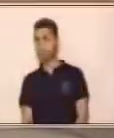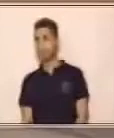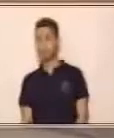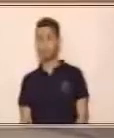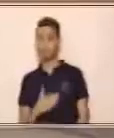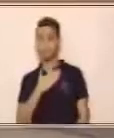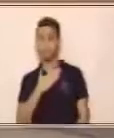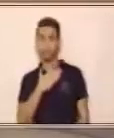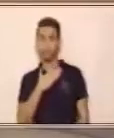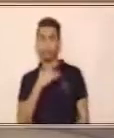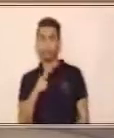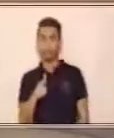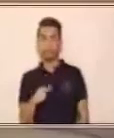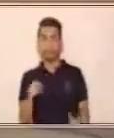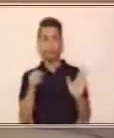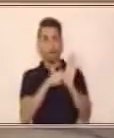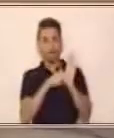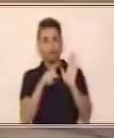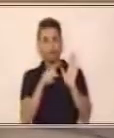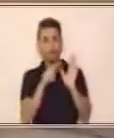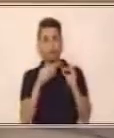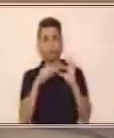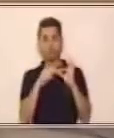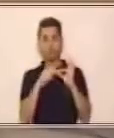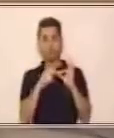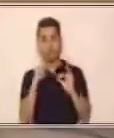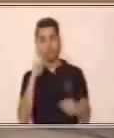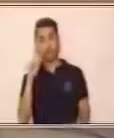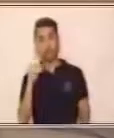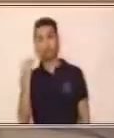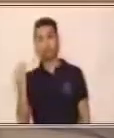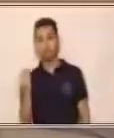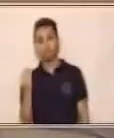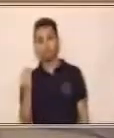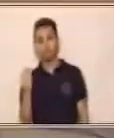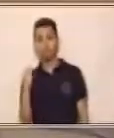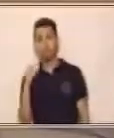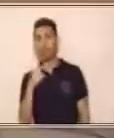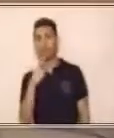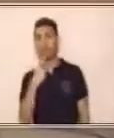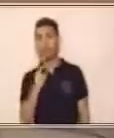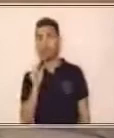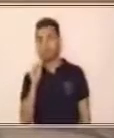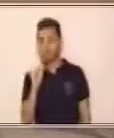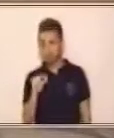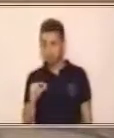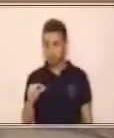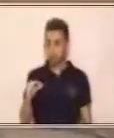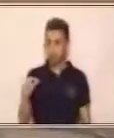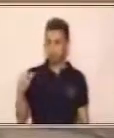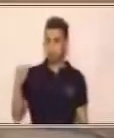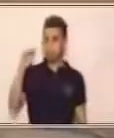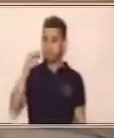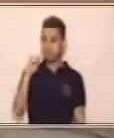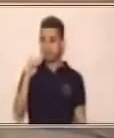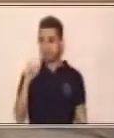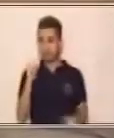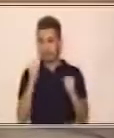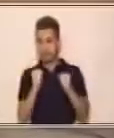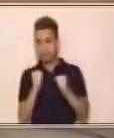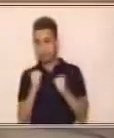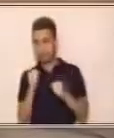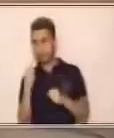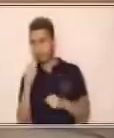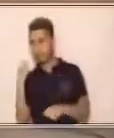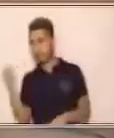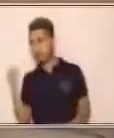casos especiales de la resta. ¿Por qué le llamamos casos especiales? Porque le vamos dando un poquito más de dificultad entonces al caso.